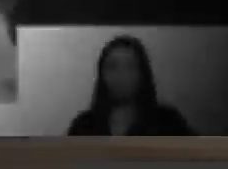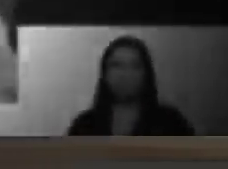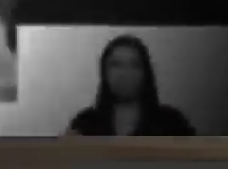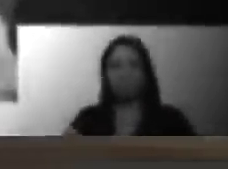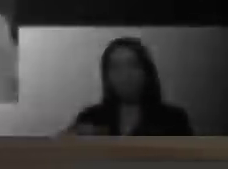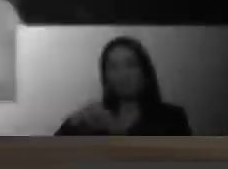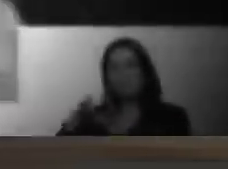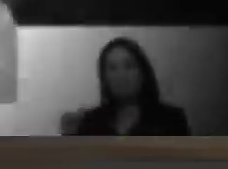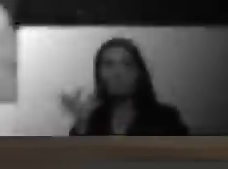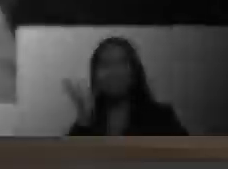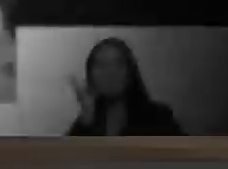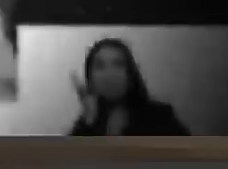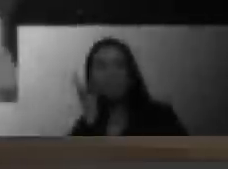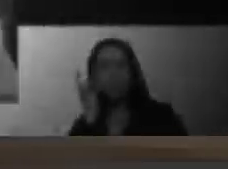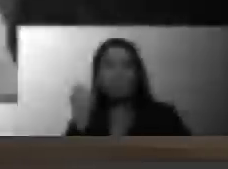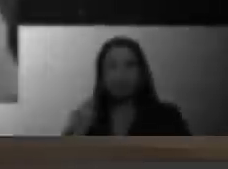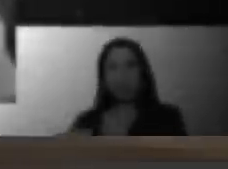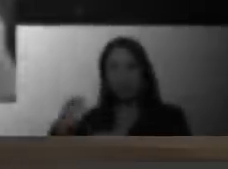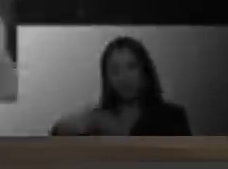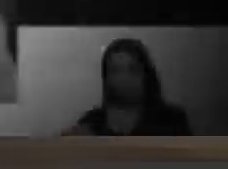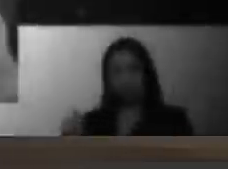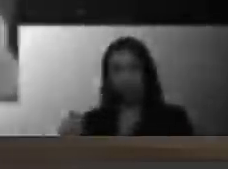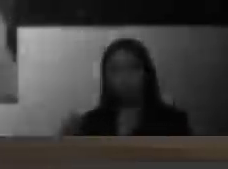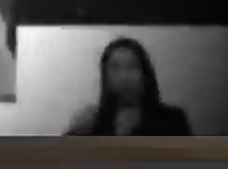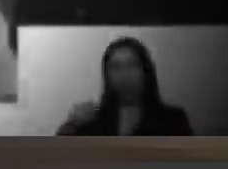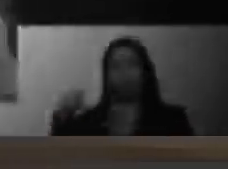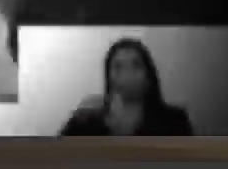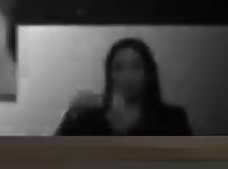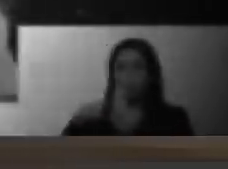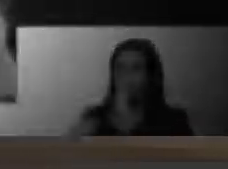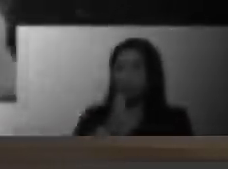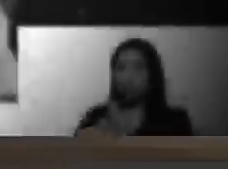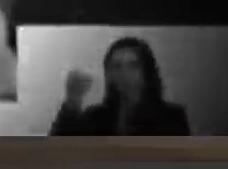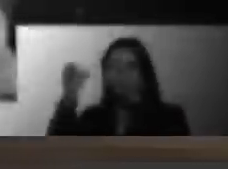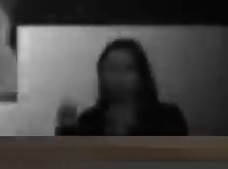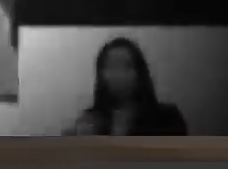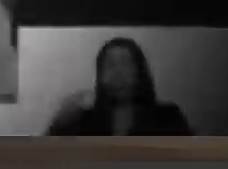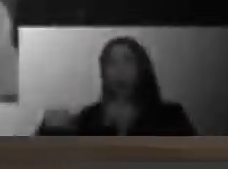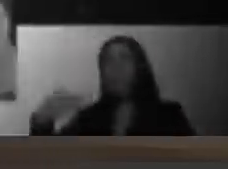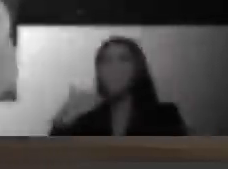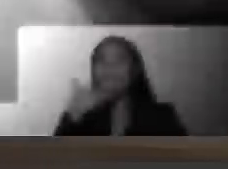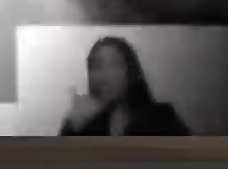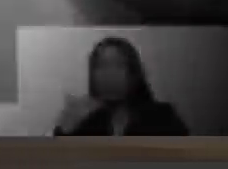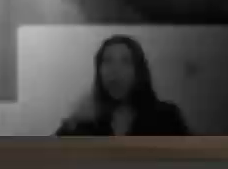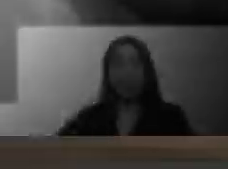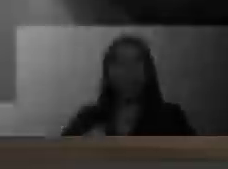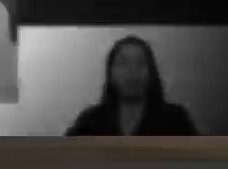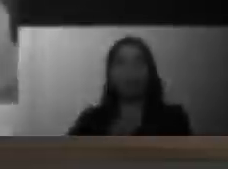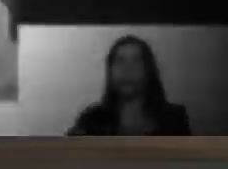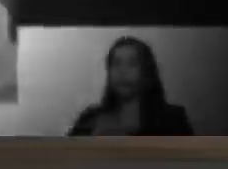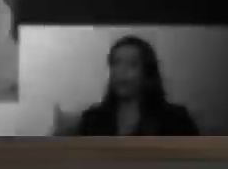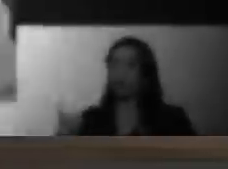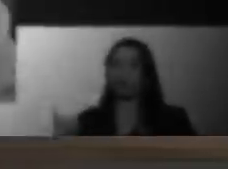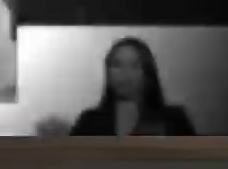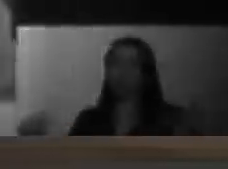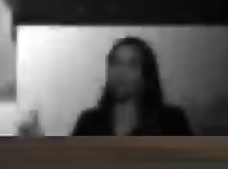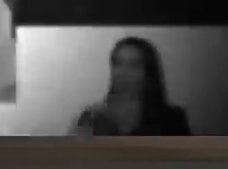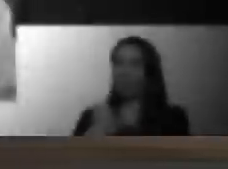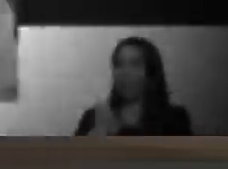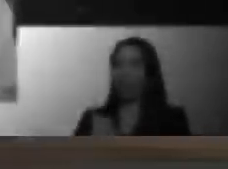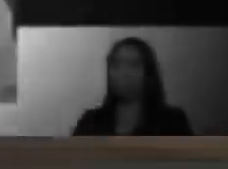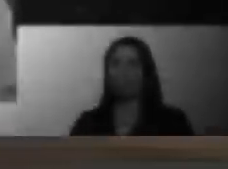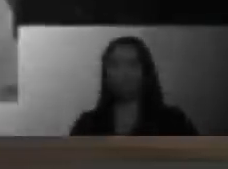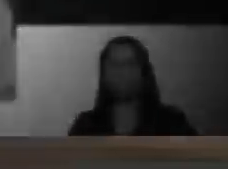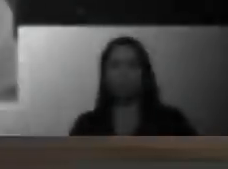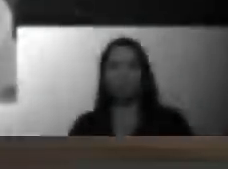video y un me gusta para apoyar a este equipo investigativo. De antemano, muchas gracias y vamos a continuar con esta importante noticia. Luego